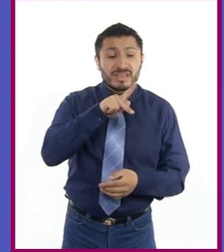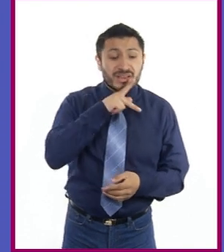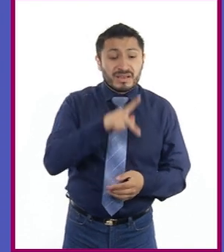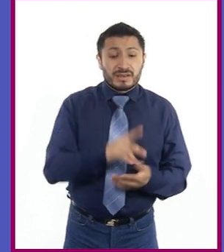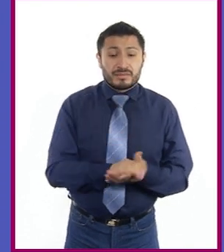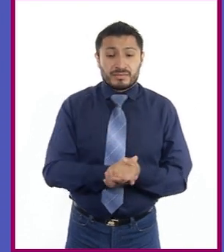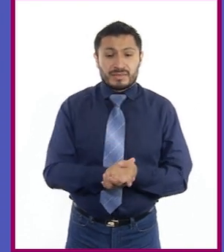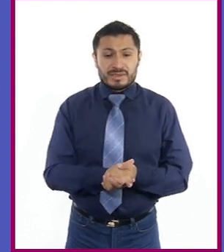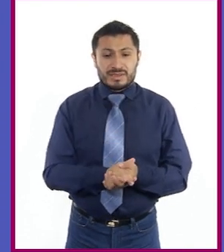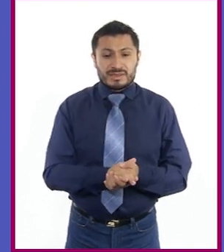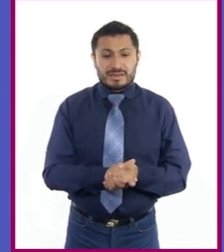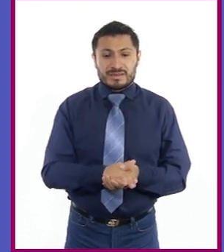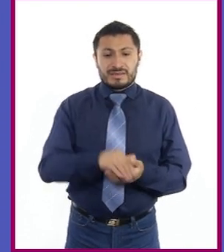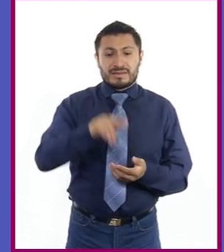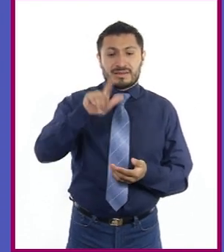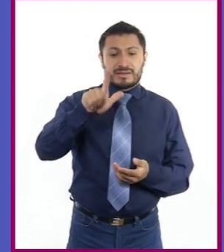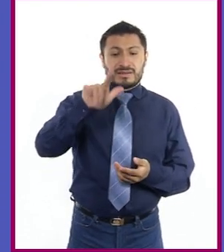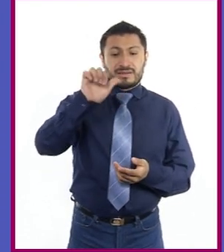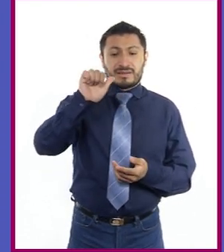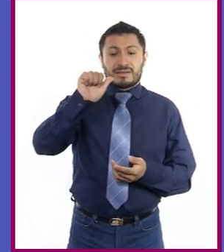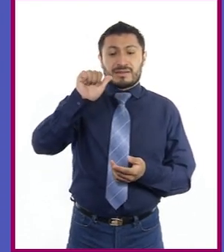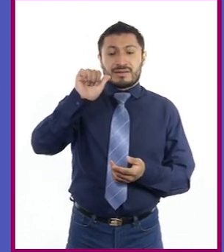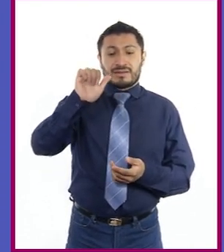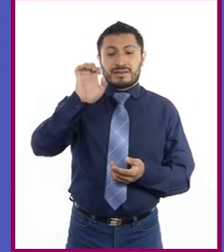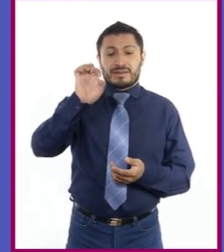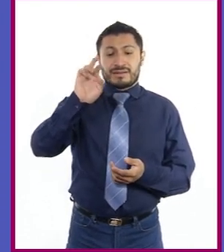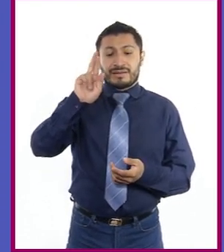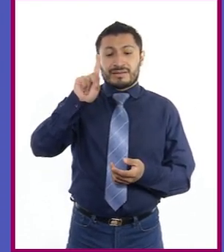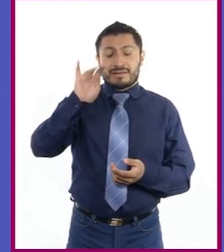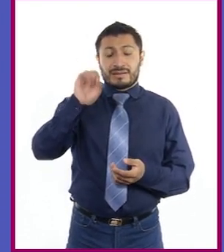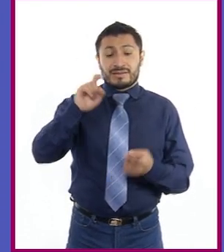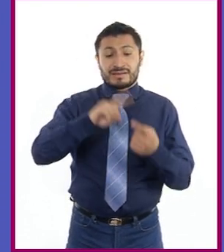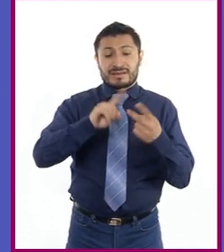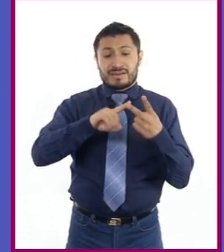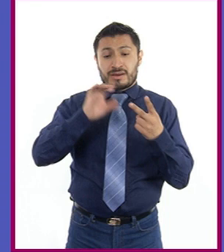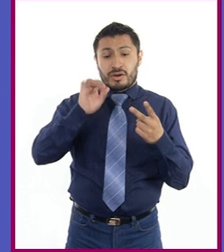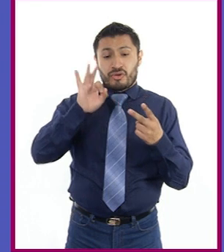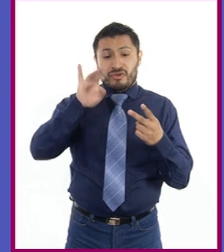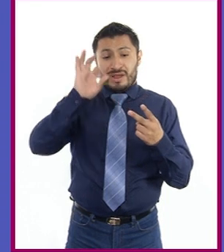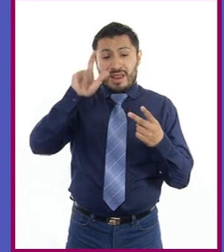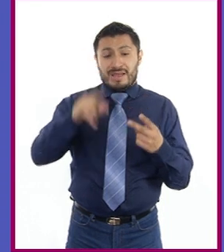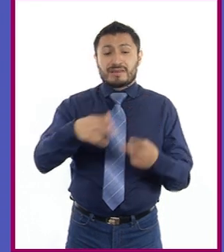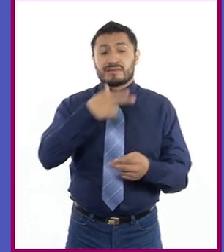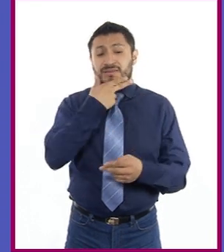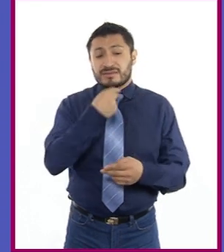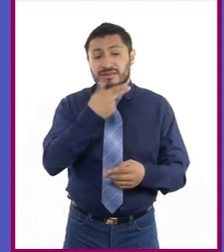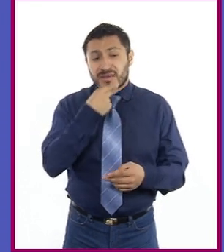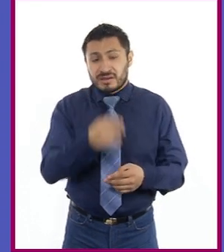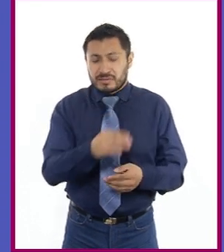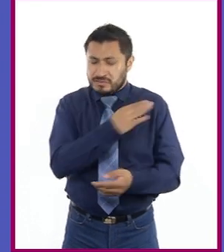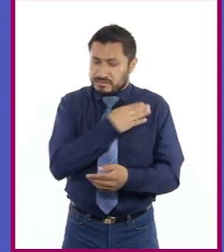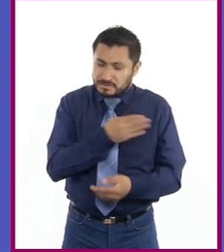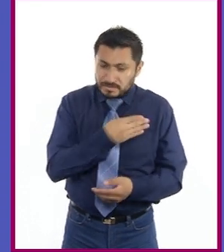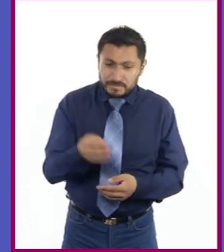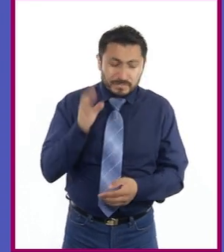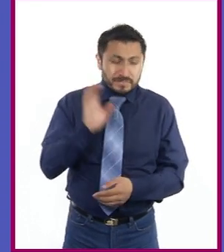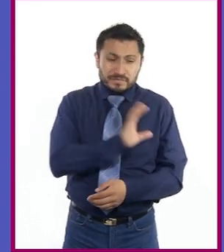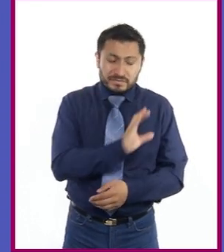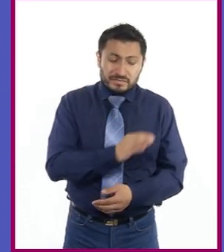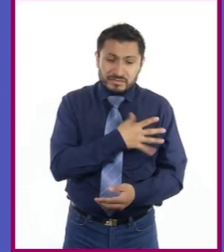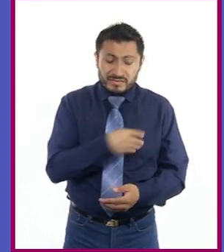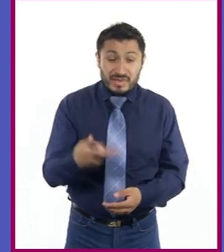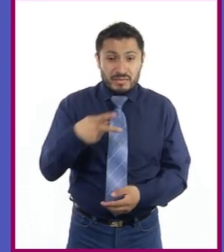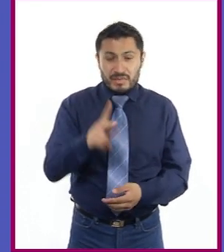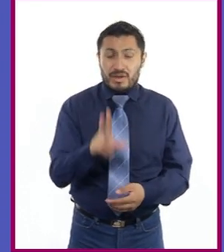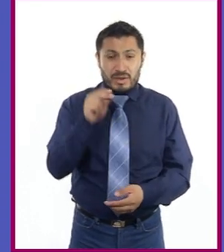Ofelia, es un hombre bondadoso que cuida y quiere a sus hijos, pero es inflexible, pues no desea